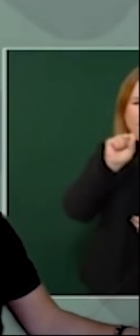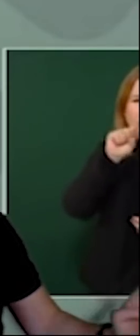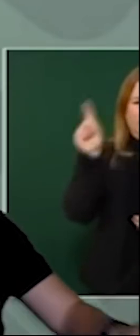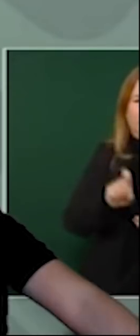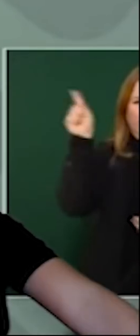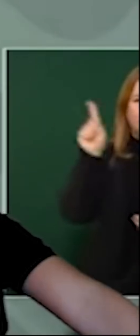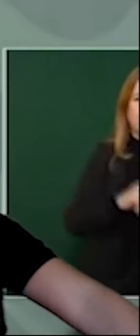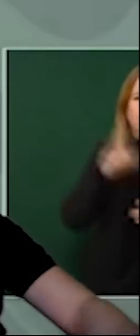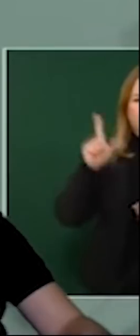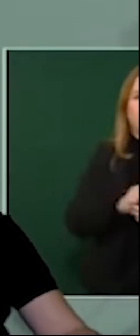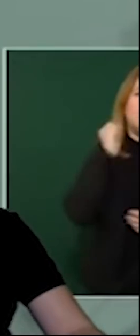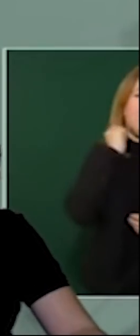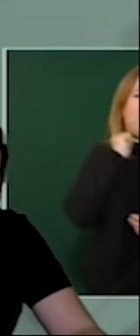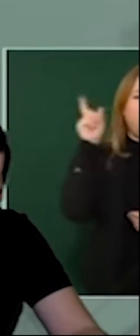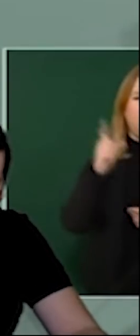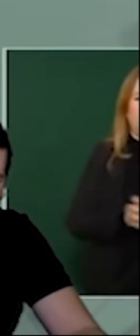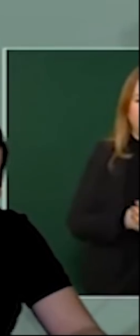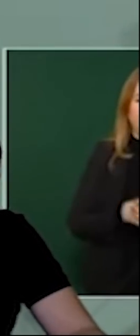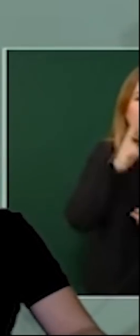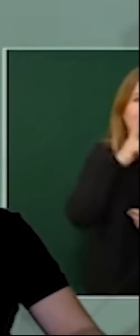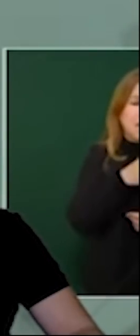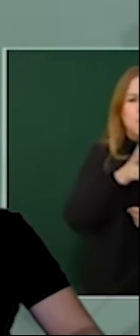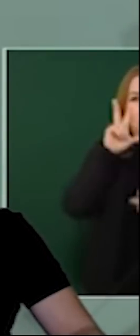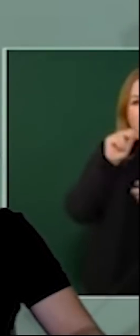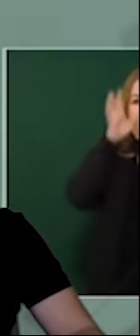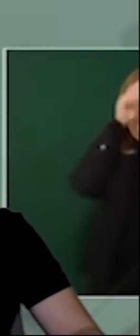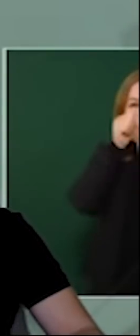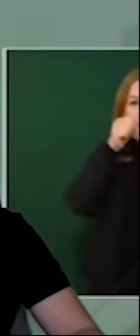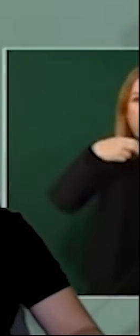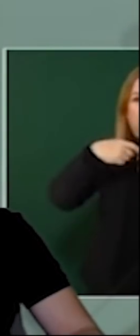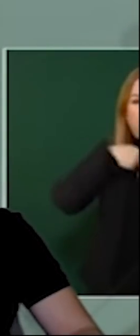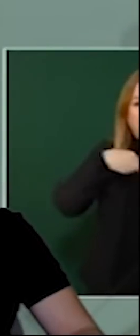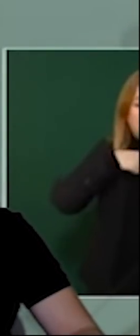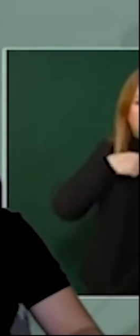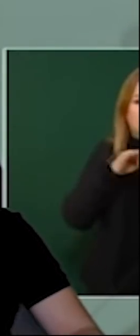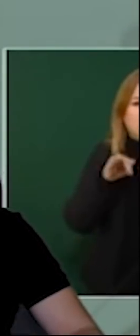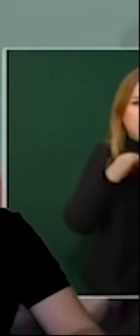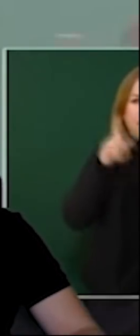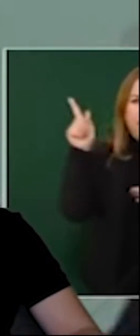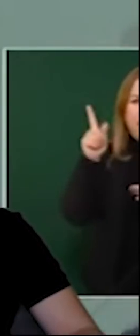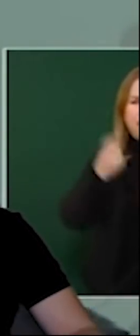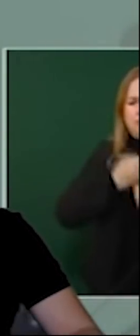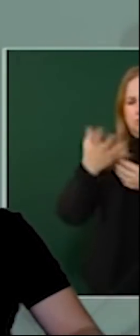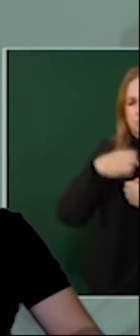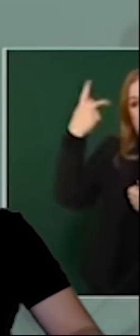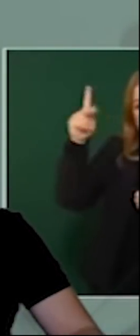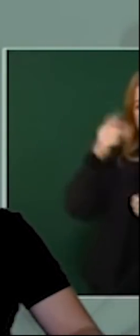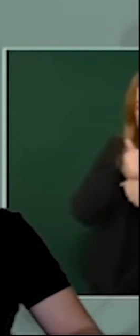no está de acuerdo con nosotros, se exprese como lo hizo.